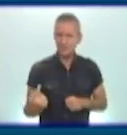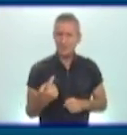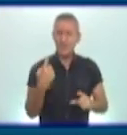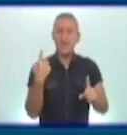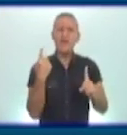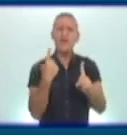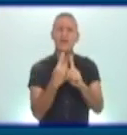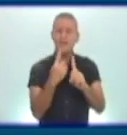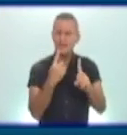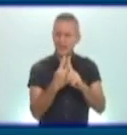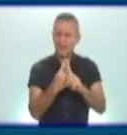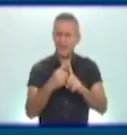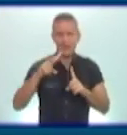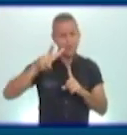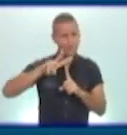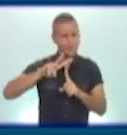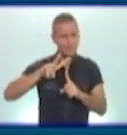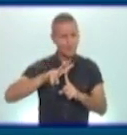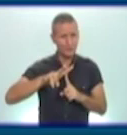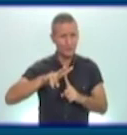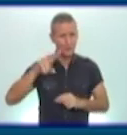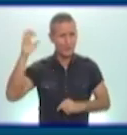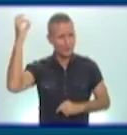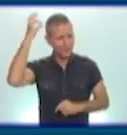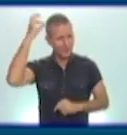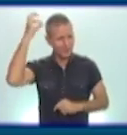encuentros televisivos con la lengua española.